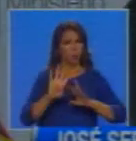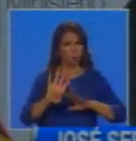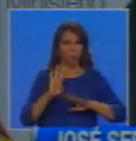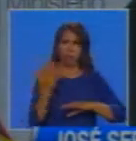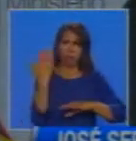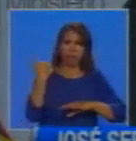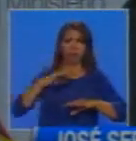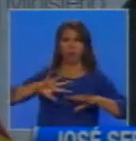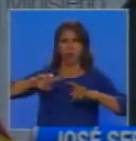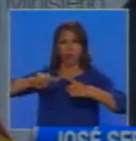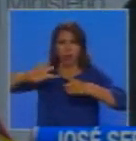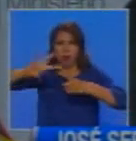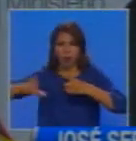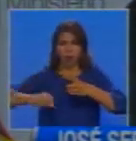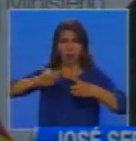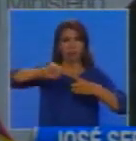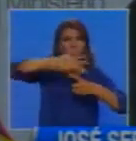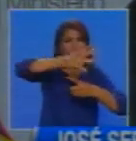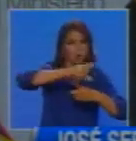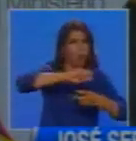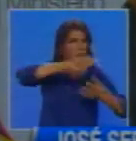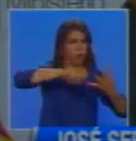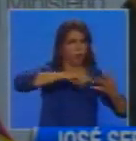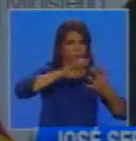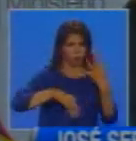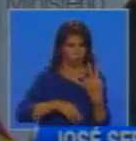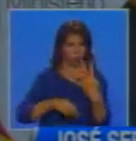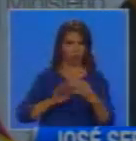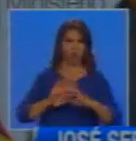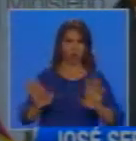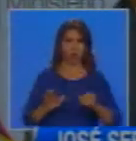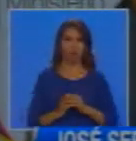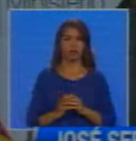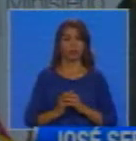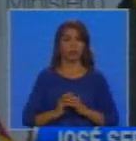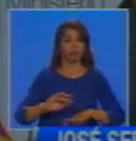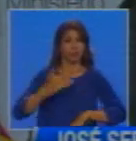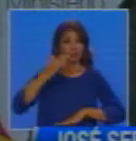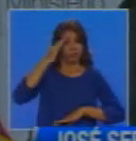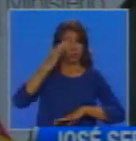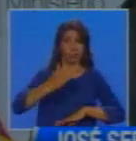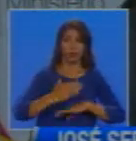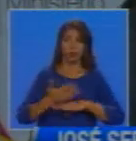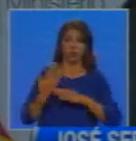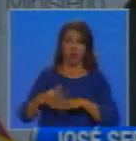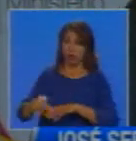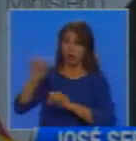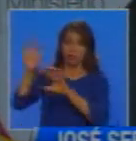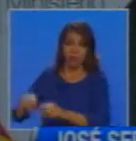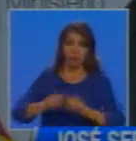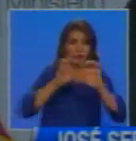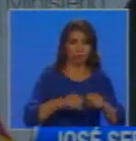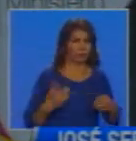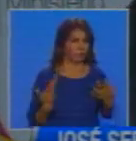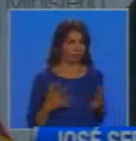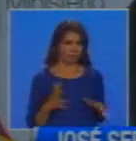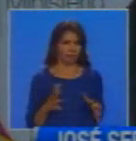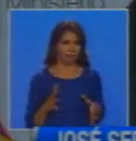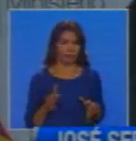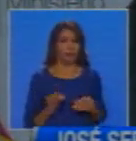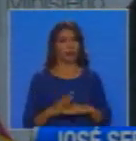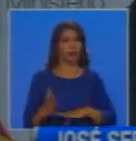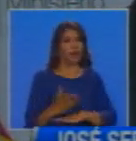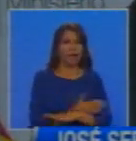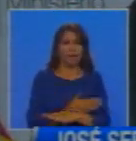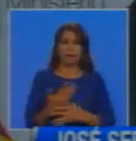dieron y que obviamente la unidad no los capturó el momento de esos robos, sino obviamente hicieron todo el